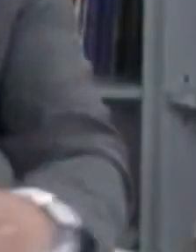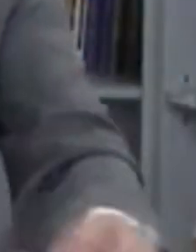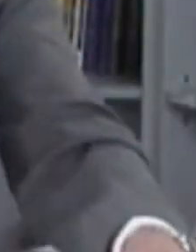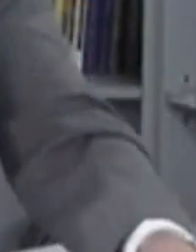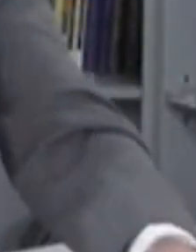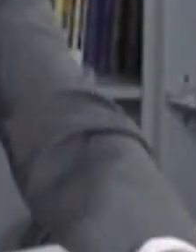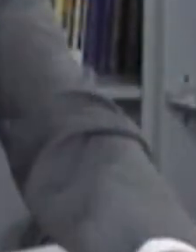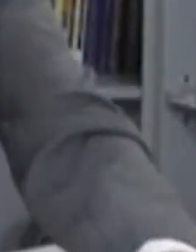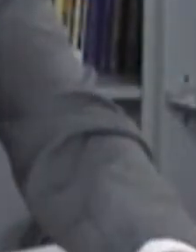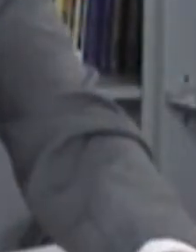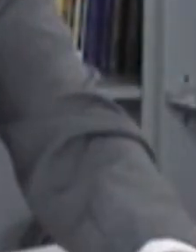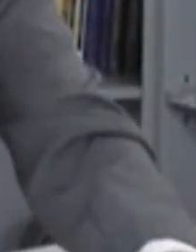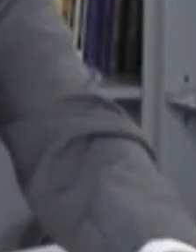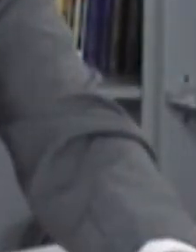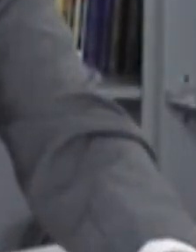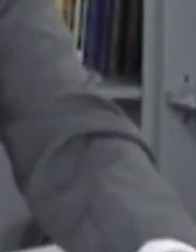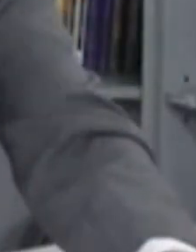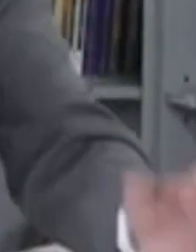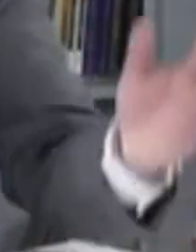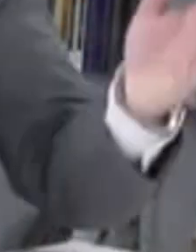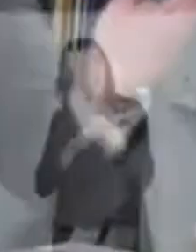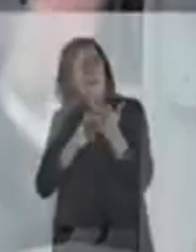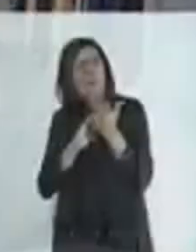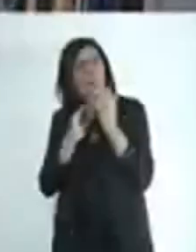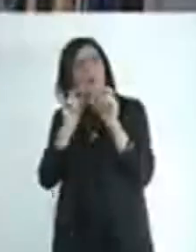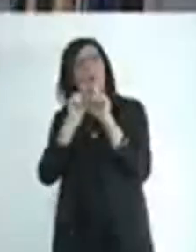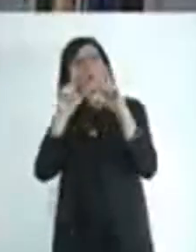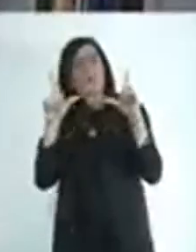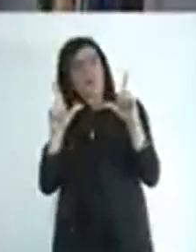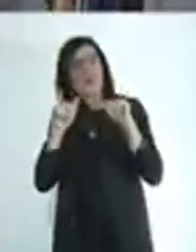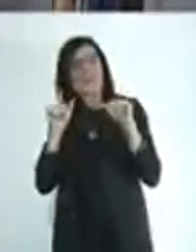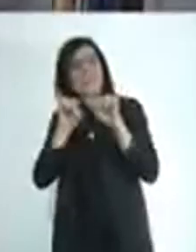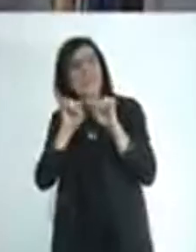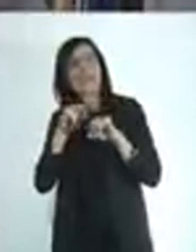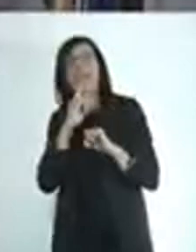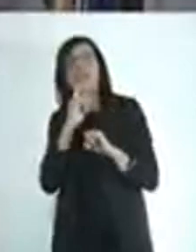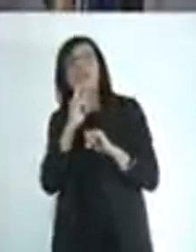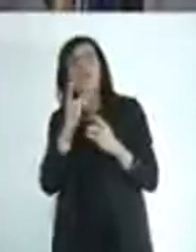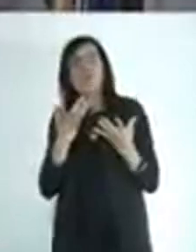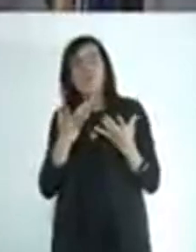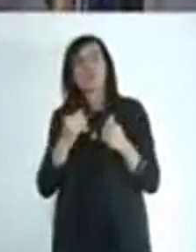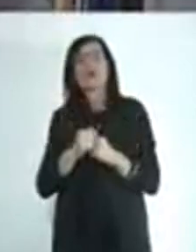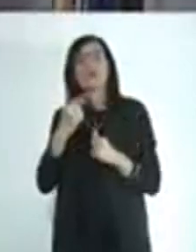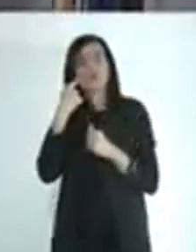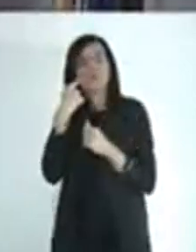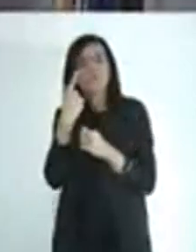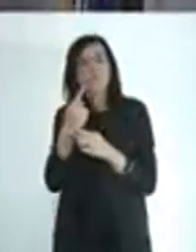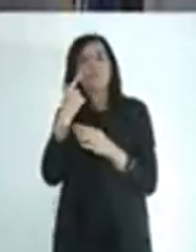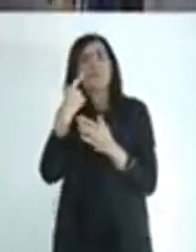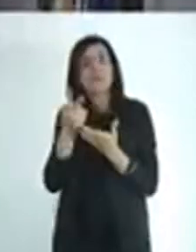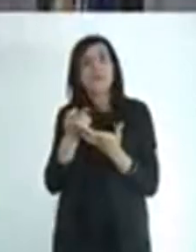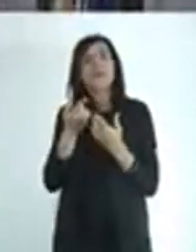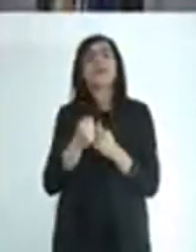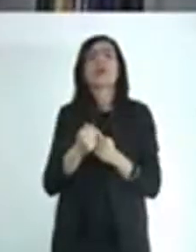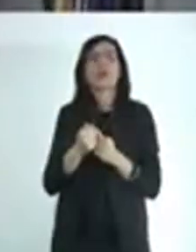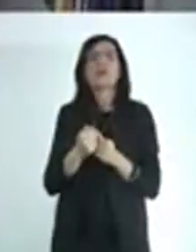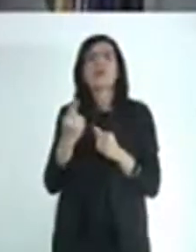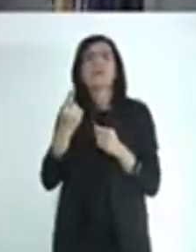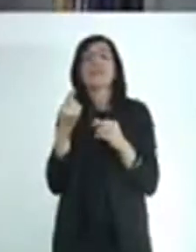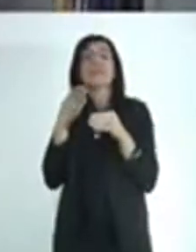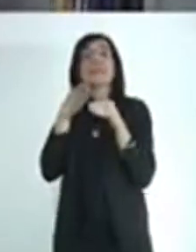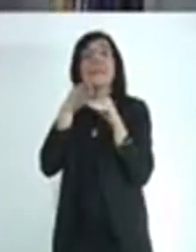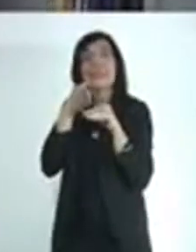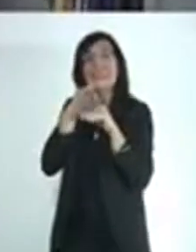Video. Ahí estuvimos compartir nuevamente la situación, ¿no? Porque ahí está, lo pudimos disfrutar, conocer y demás, y tienen que ingresar a